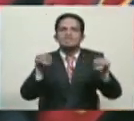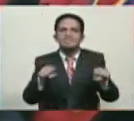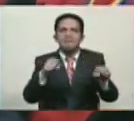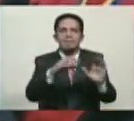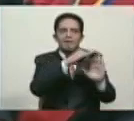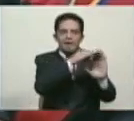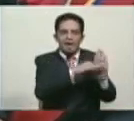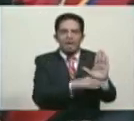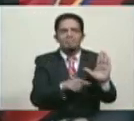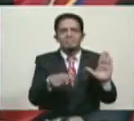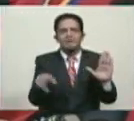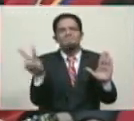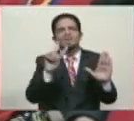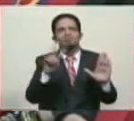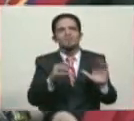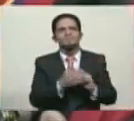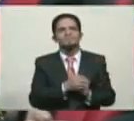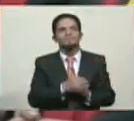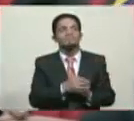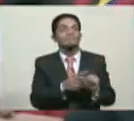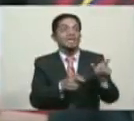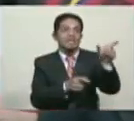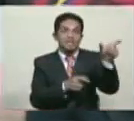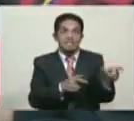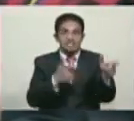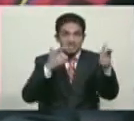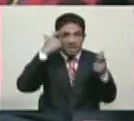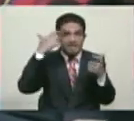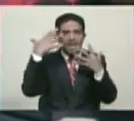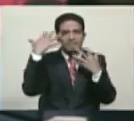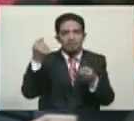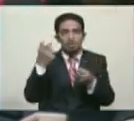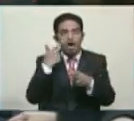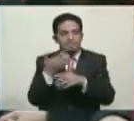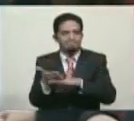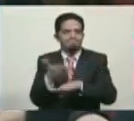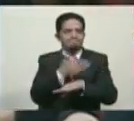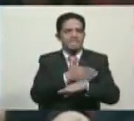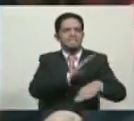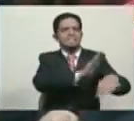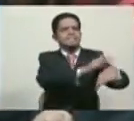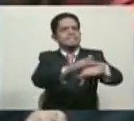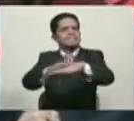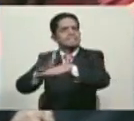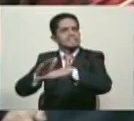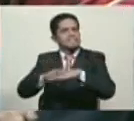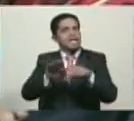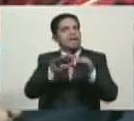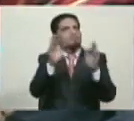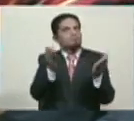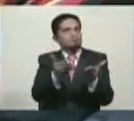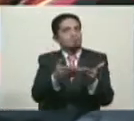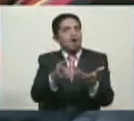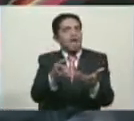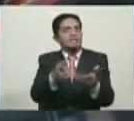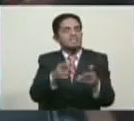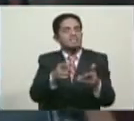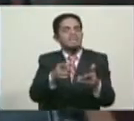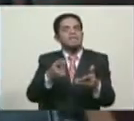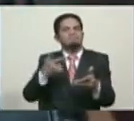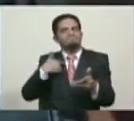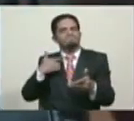venezolano. Entendió que el poder constituyente es previo al derecho, porque pertenece al mundo de la política y no al mundo del